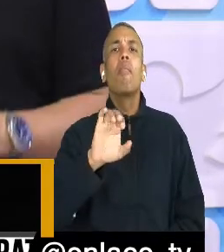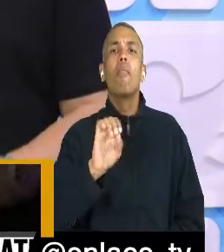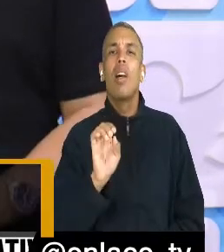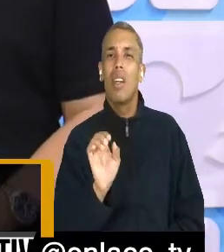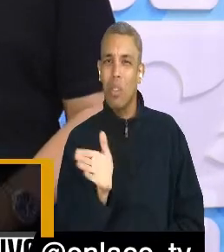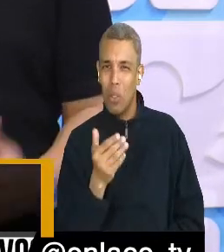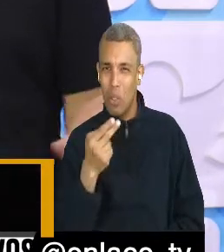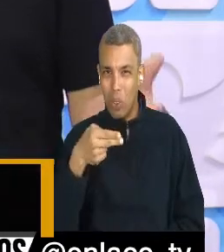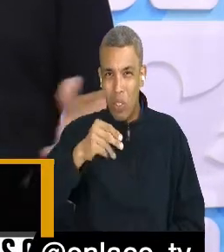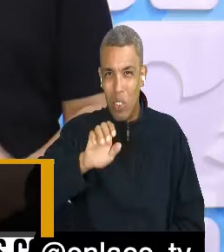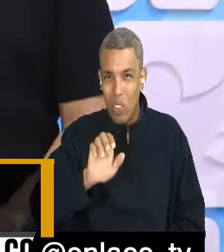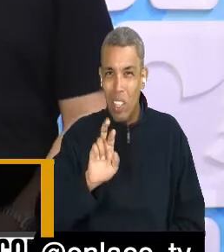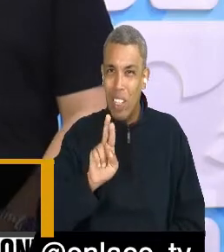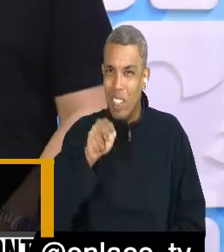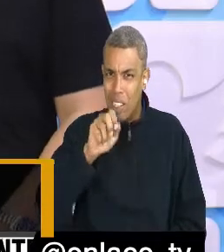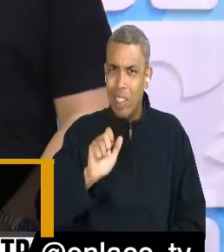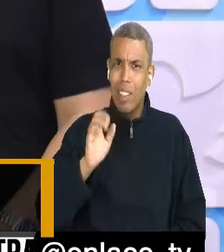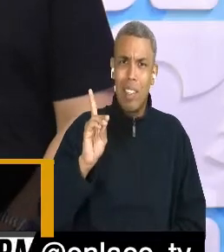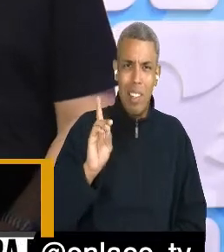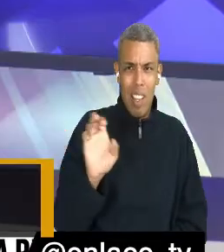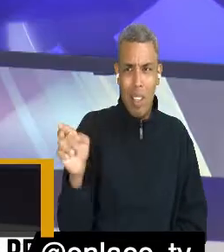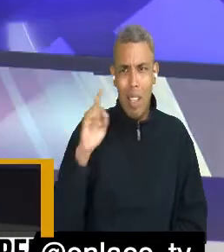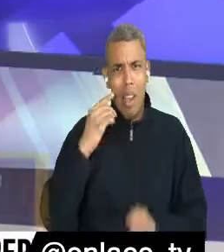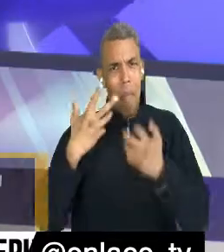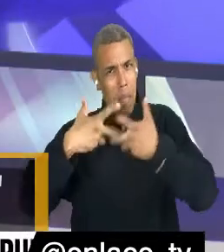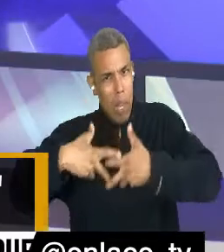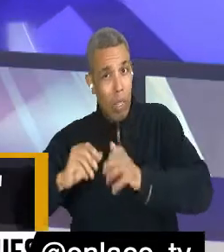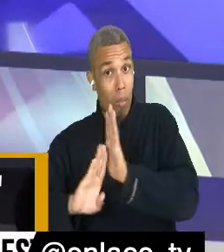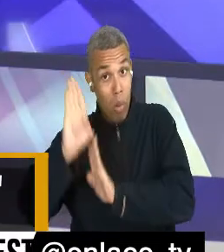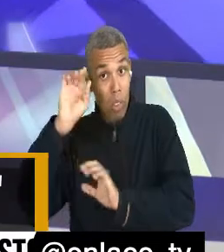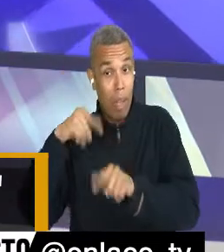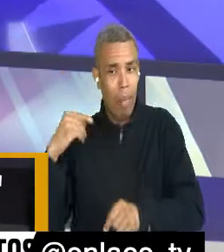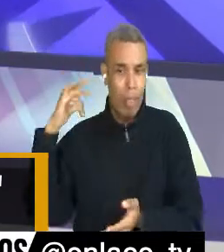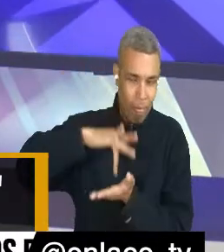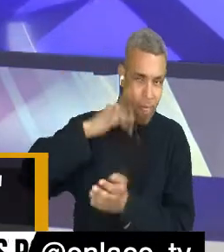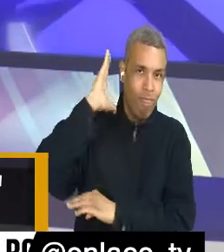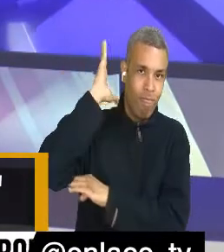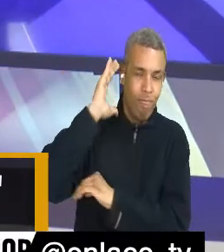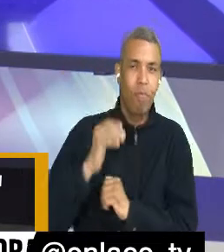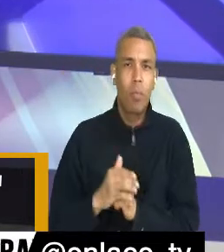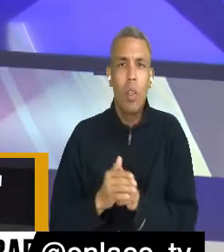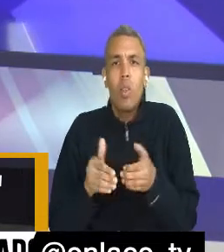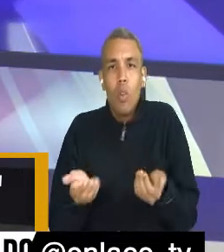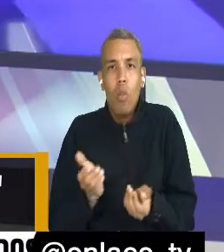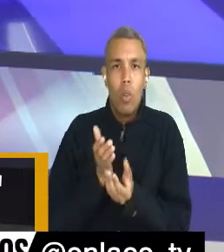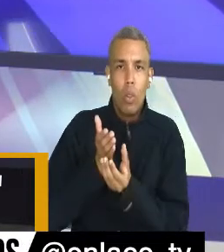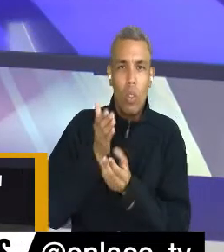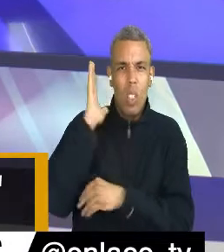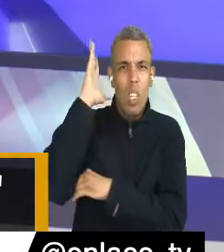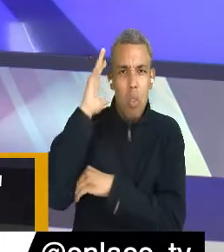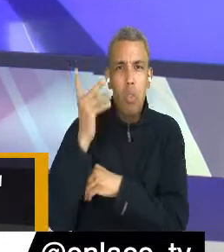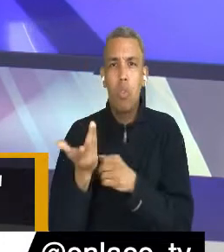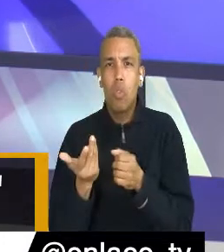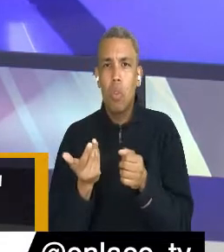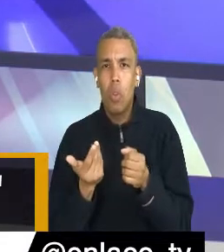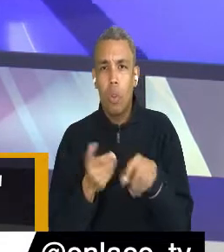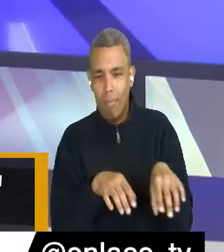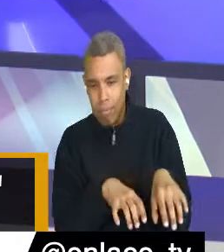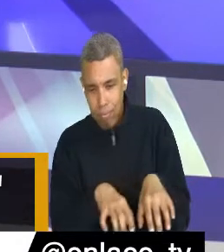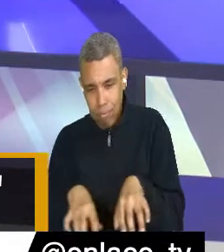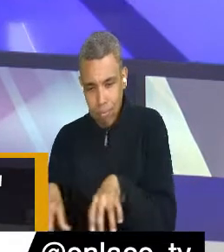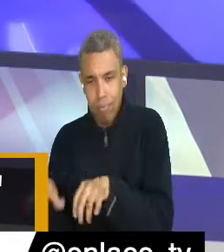estará contando pues parte de su experiencia. ¿Cuál va a ser esa metodología brevemente y qué decirle entonces a los barranqueños que en este